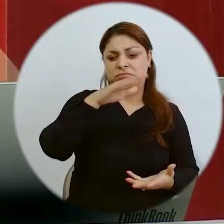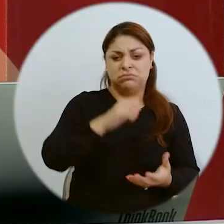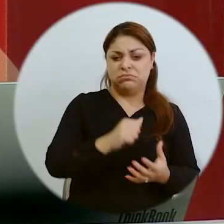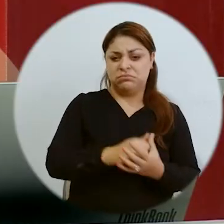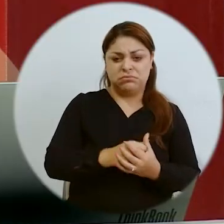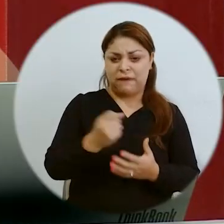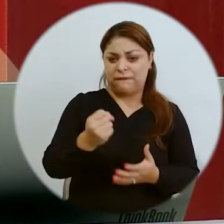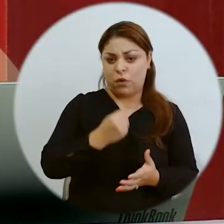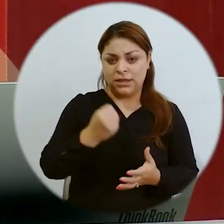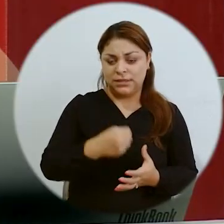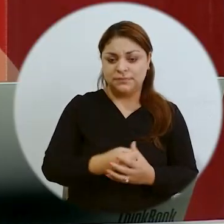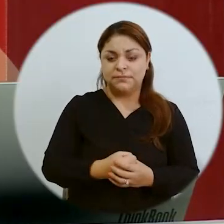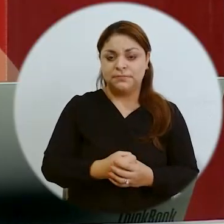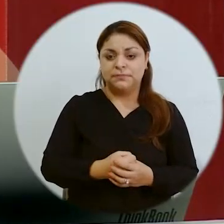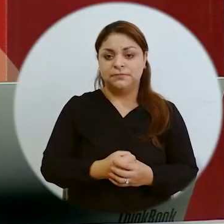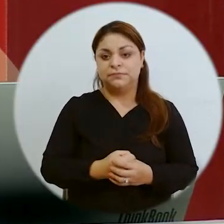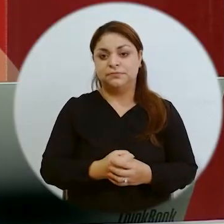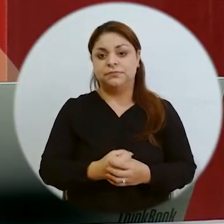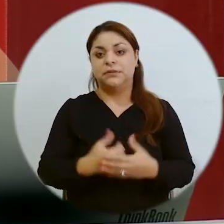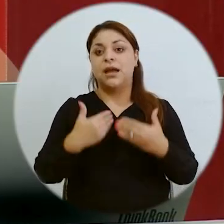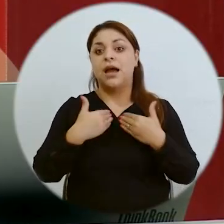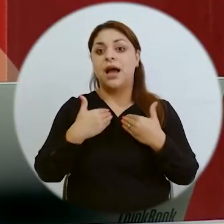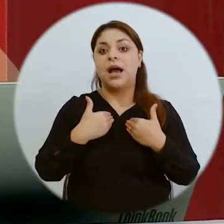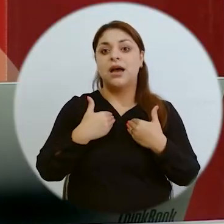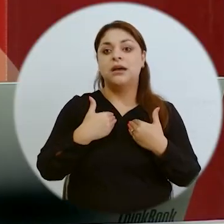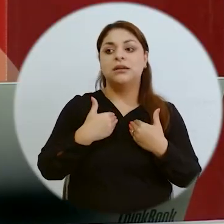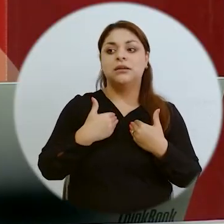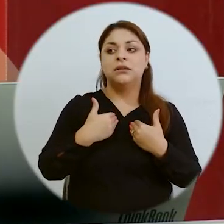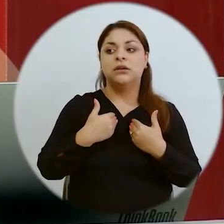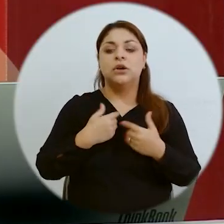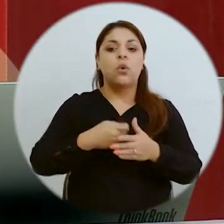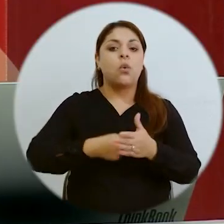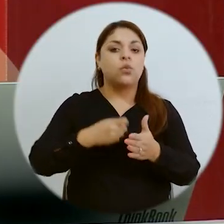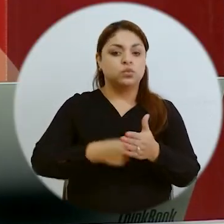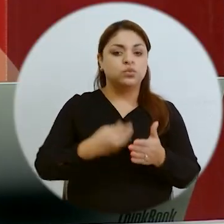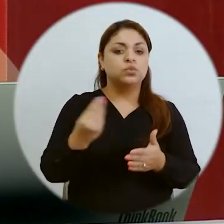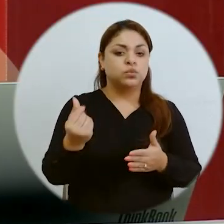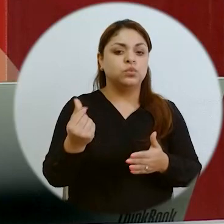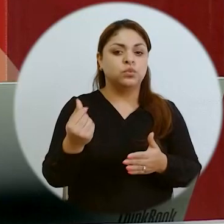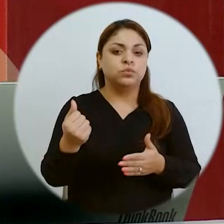ocupa un régimen de protección, y posiblemente deberíamos comenzar